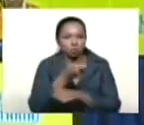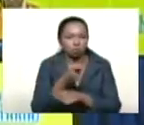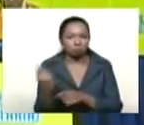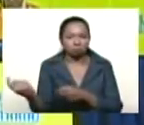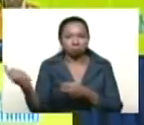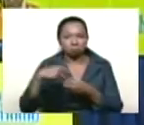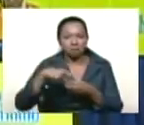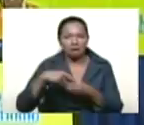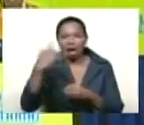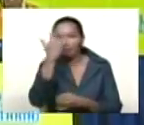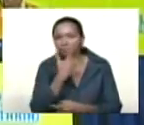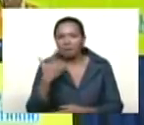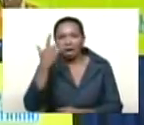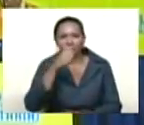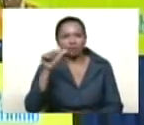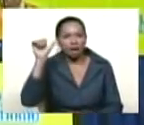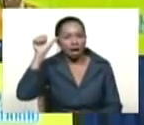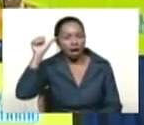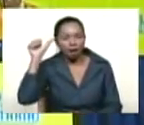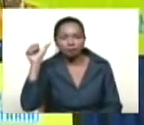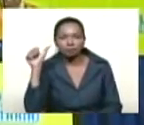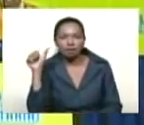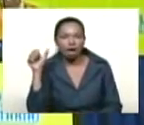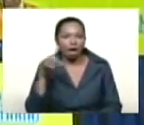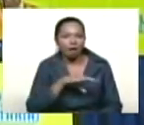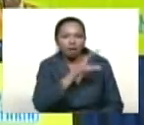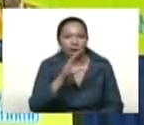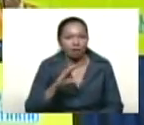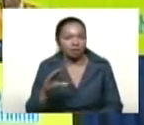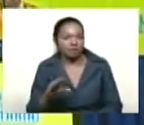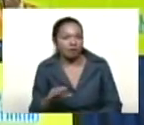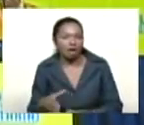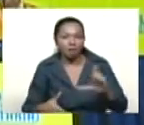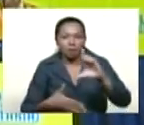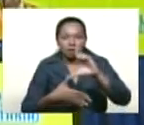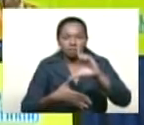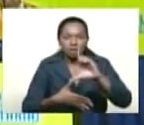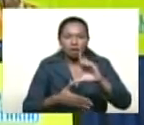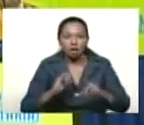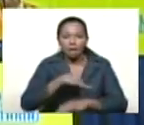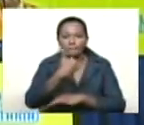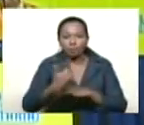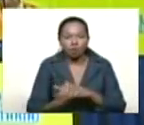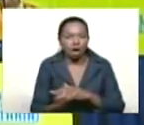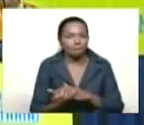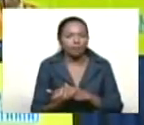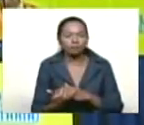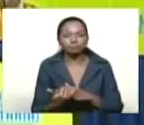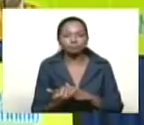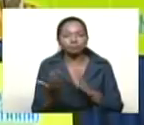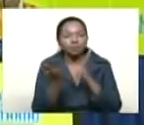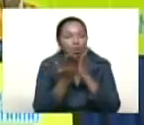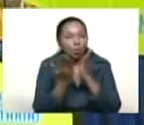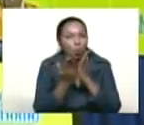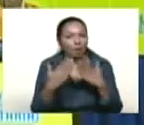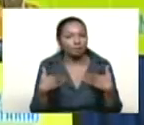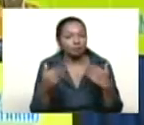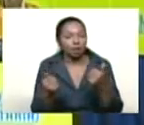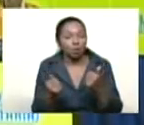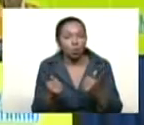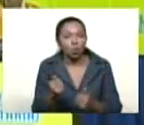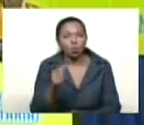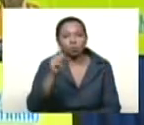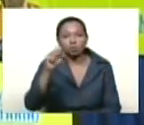de África, Asia, América Latina, el Caribe, en el programa de la Escuela Salvador Allende, que ahora forma parte de